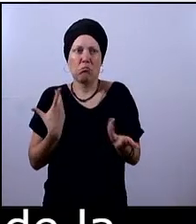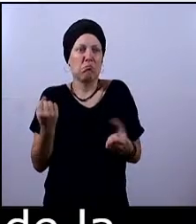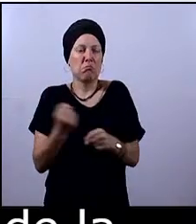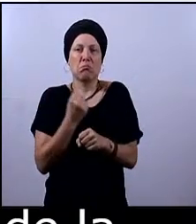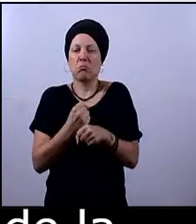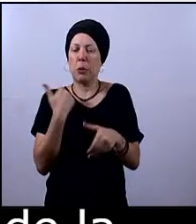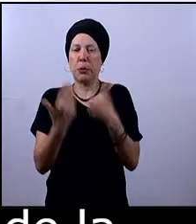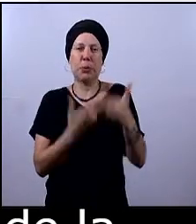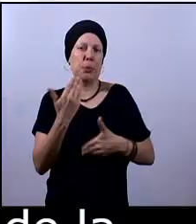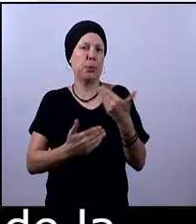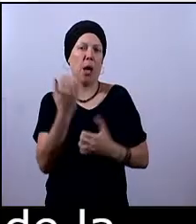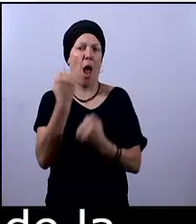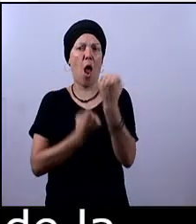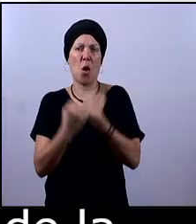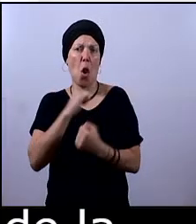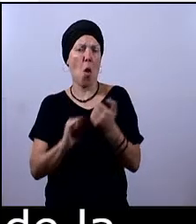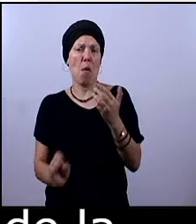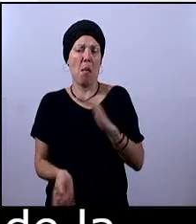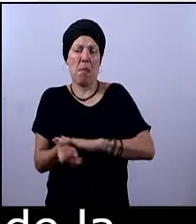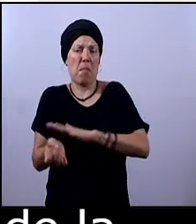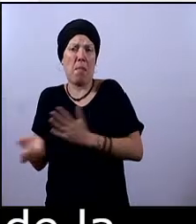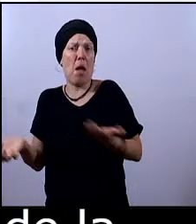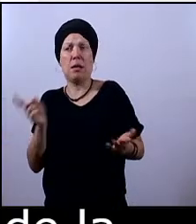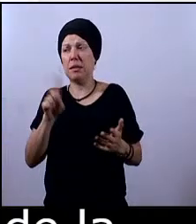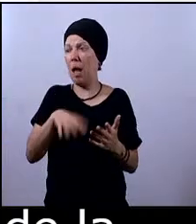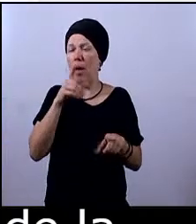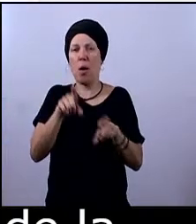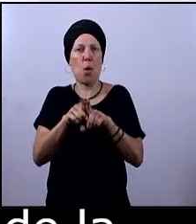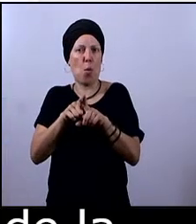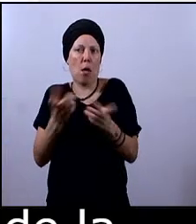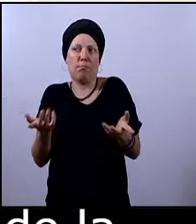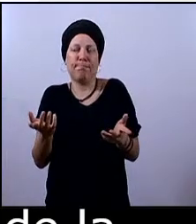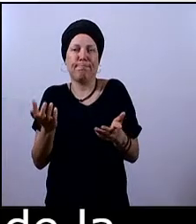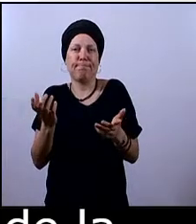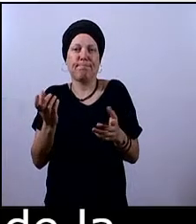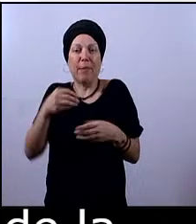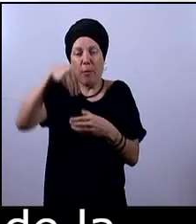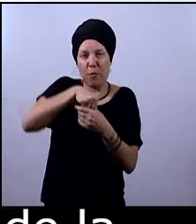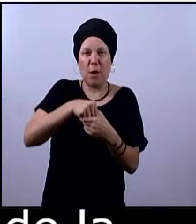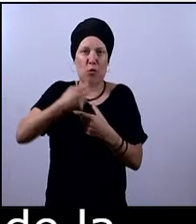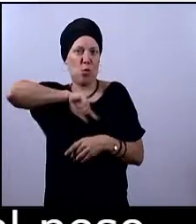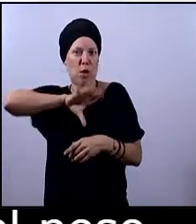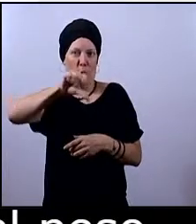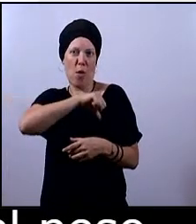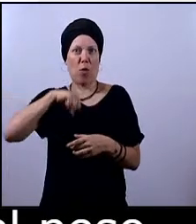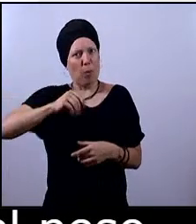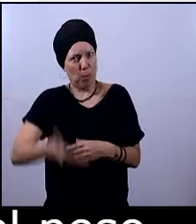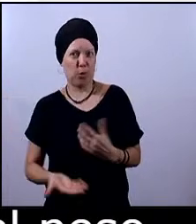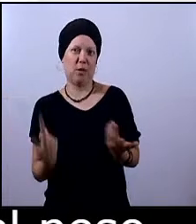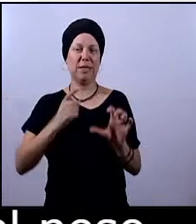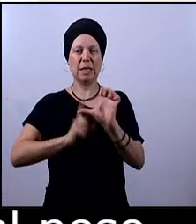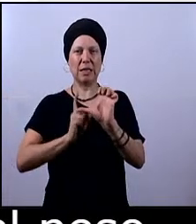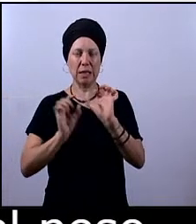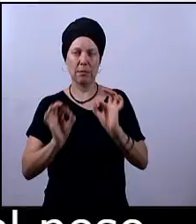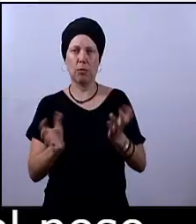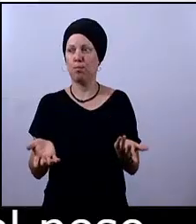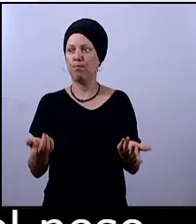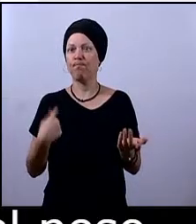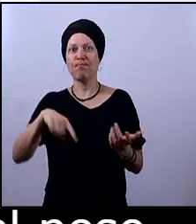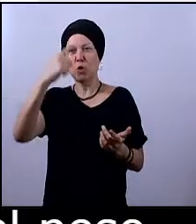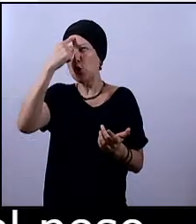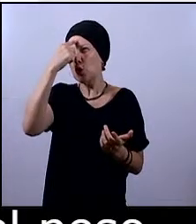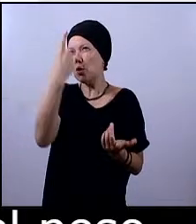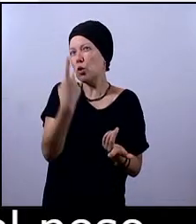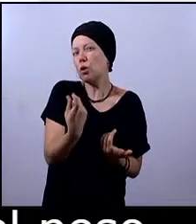desarrollándose económicamente y pueda seguir teniendo el peso que tiene en nuestra comunidad autónoma, en Extremadura. Lo que echamos